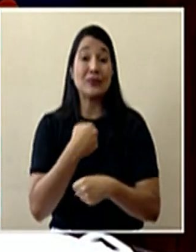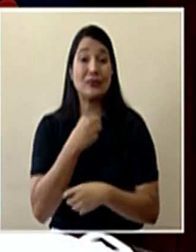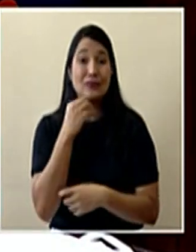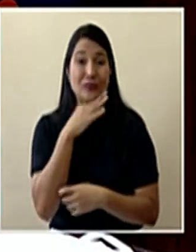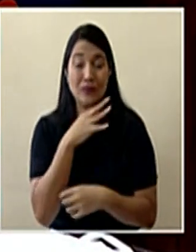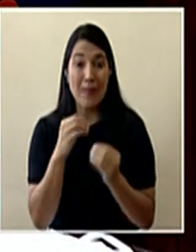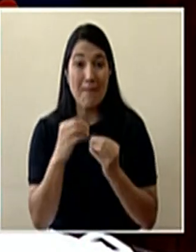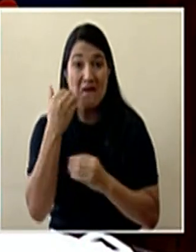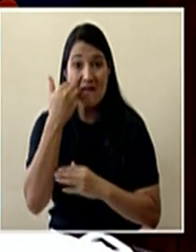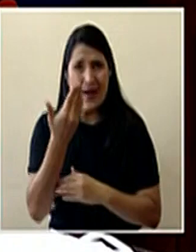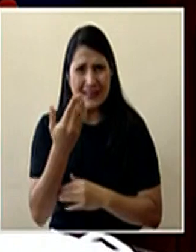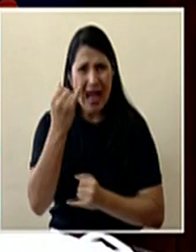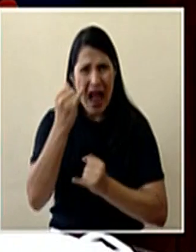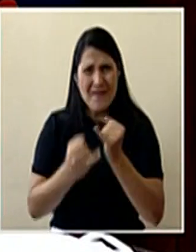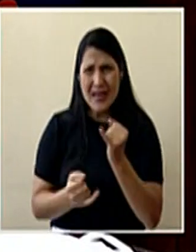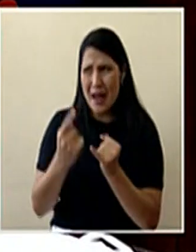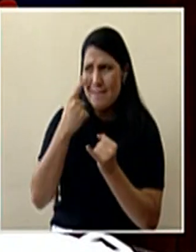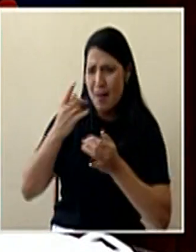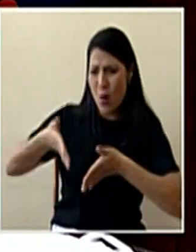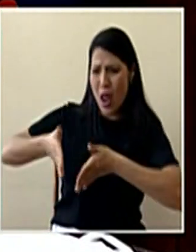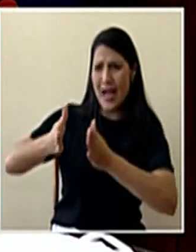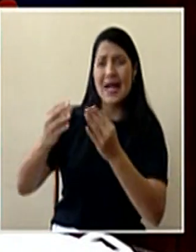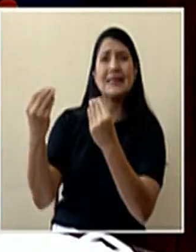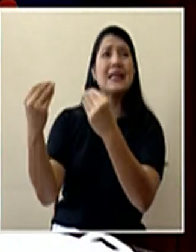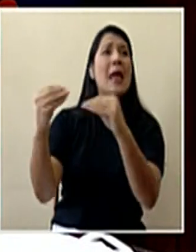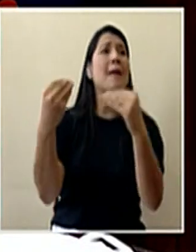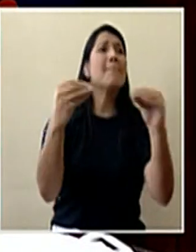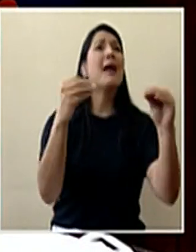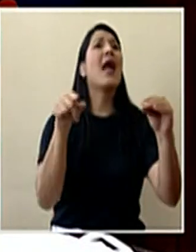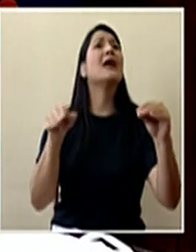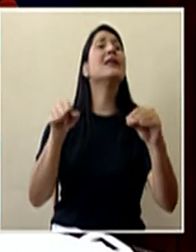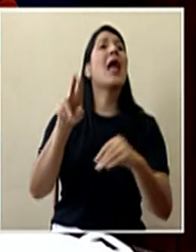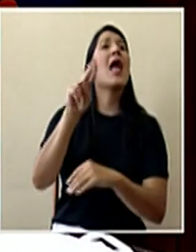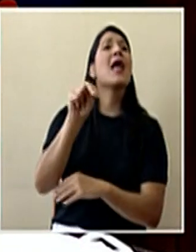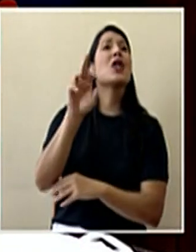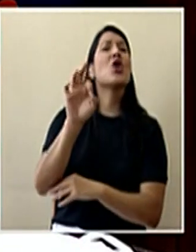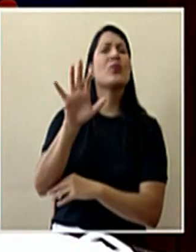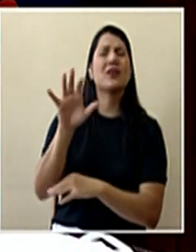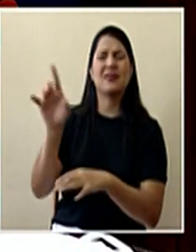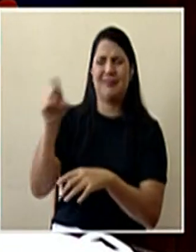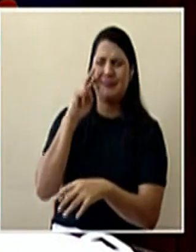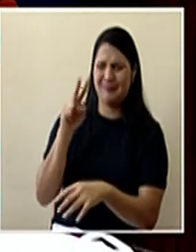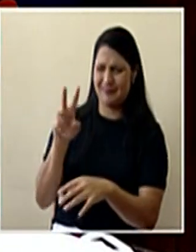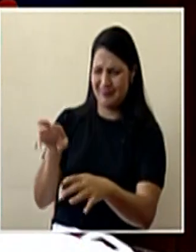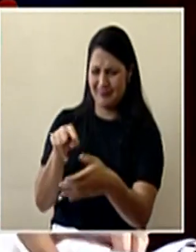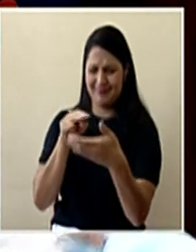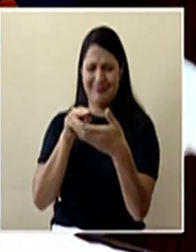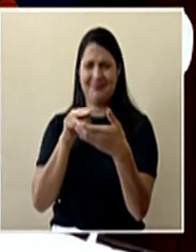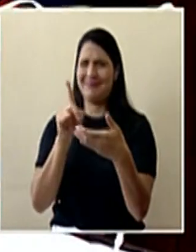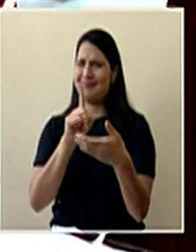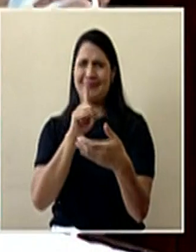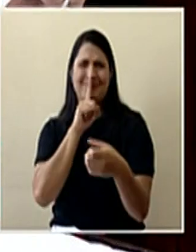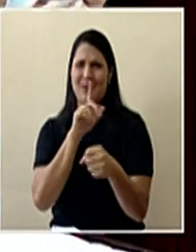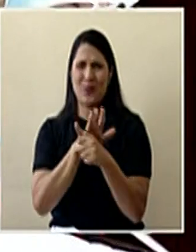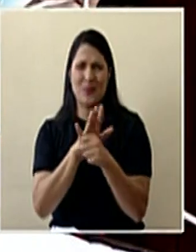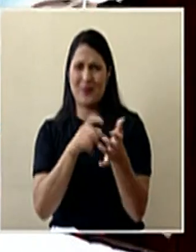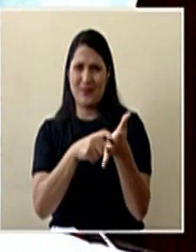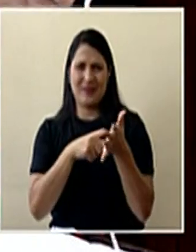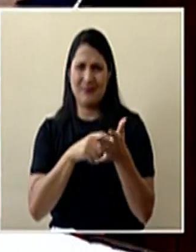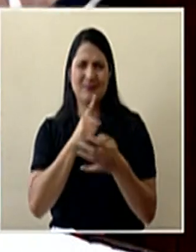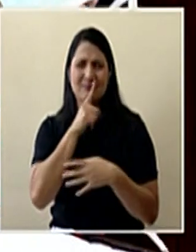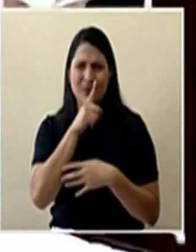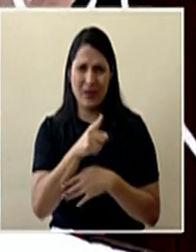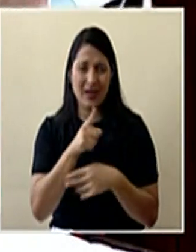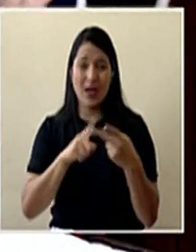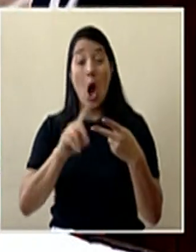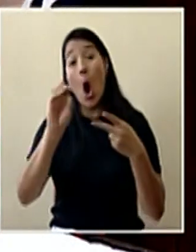la calle están vendiendo mascarillas que dicen que son N95 y no cumplen con los requisitos, o mascarillas quirúrgicas que